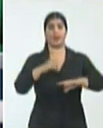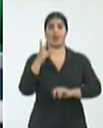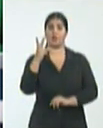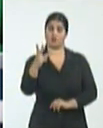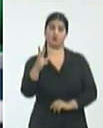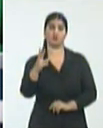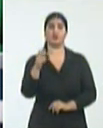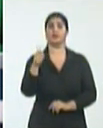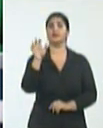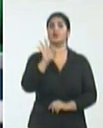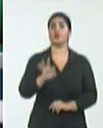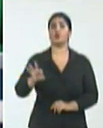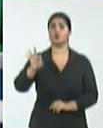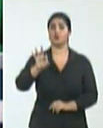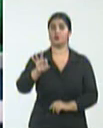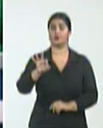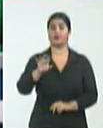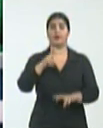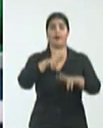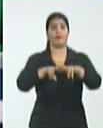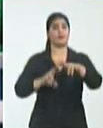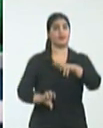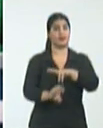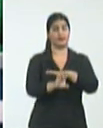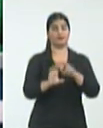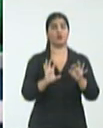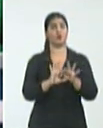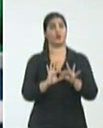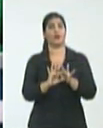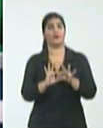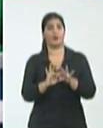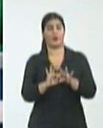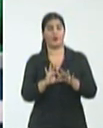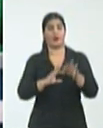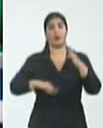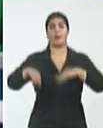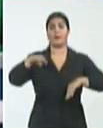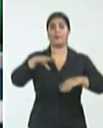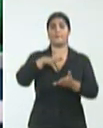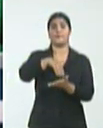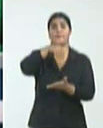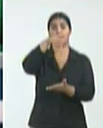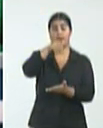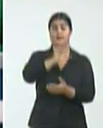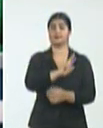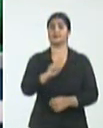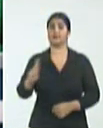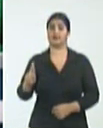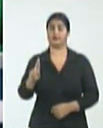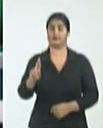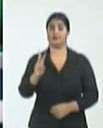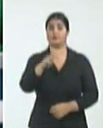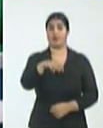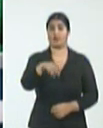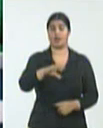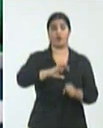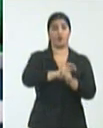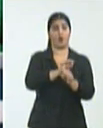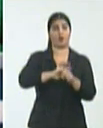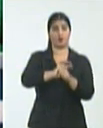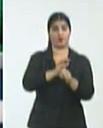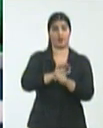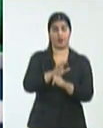10 de octubre, de Habana del Este, de Guanabacoa, de Plaza, de Marianao, de Arroyo Naranjo, de Centro